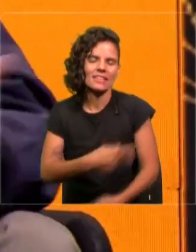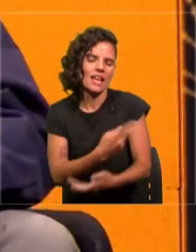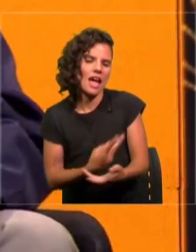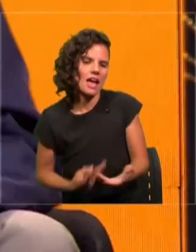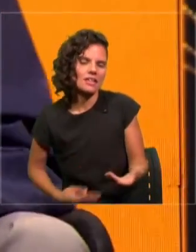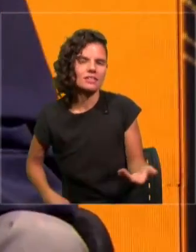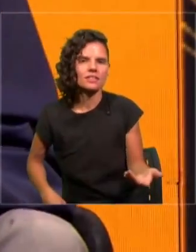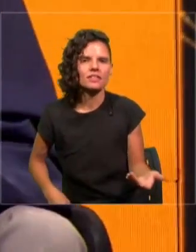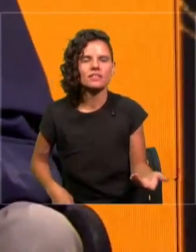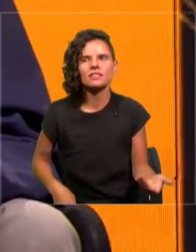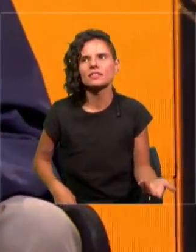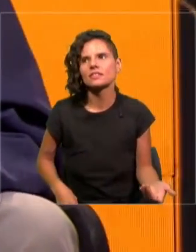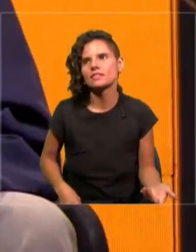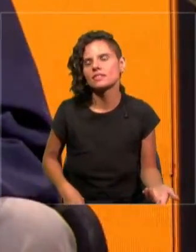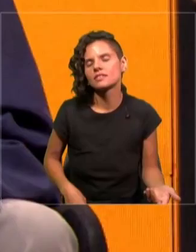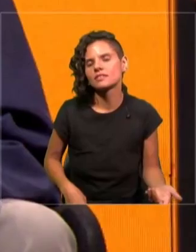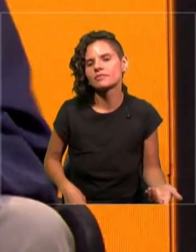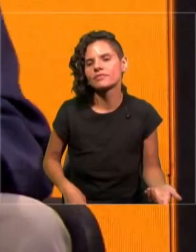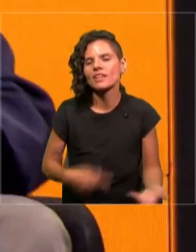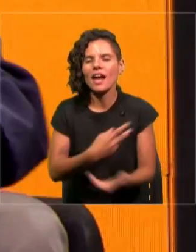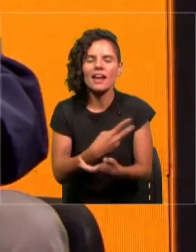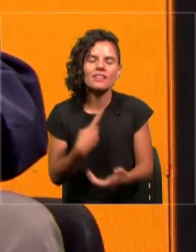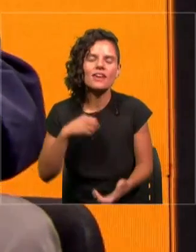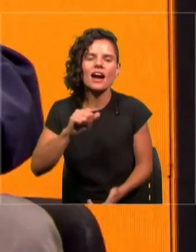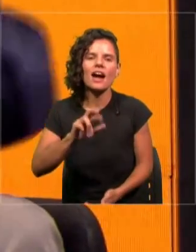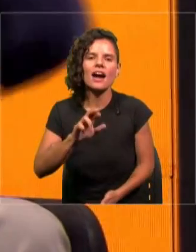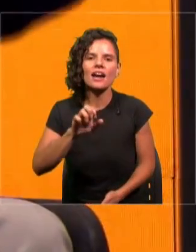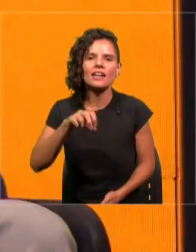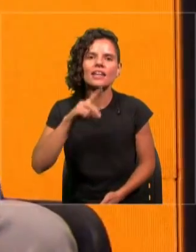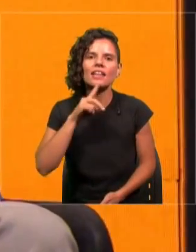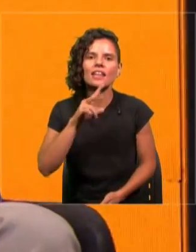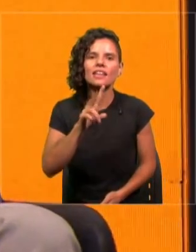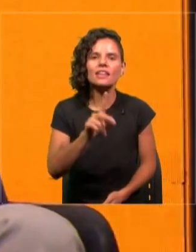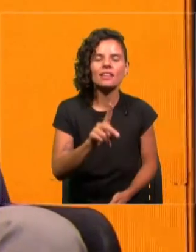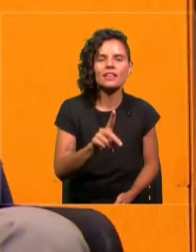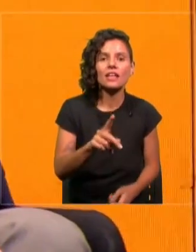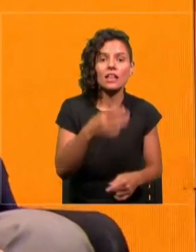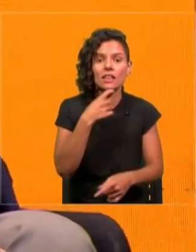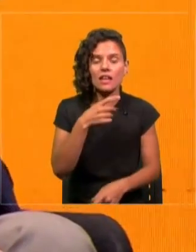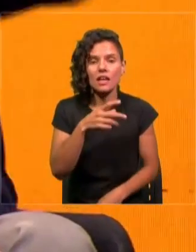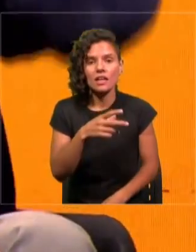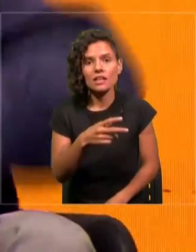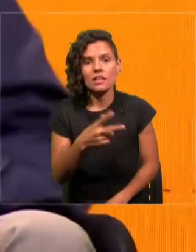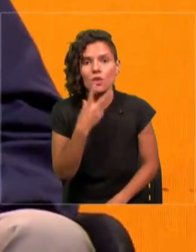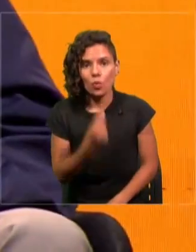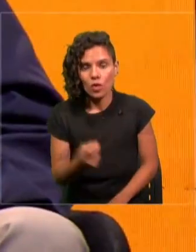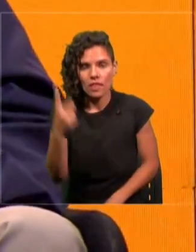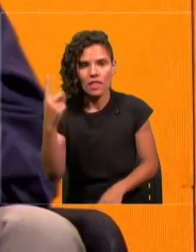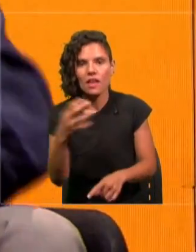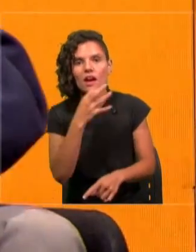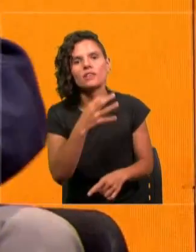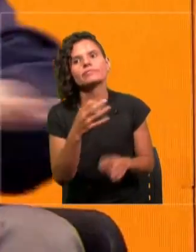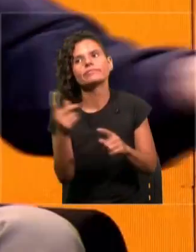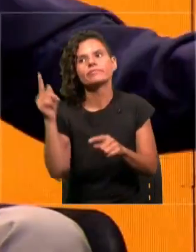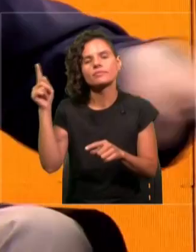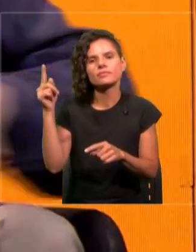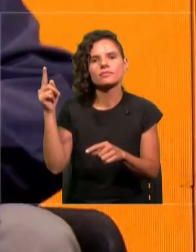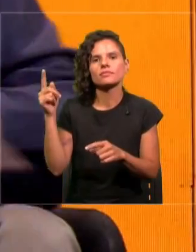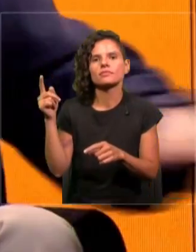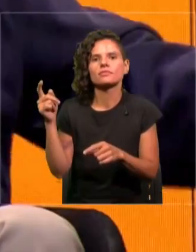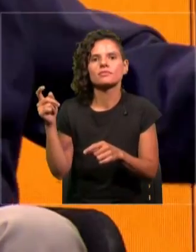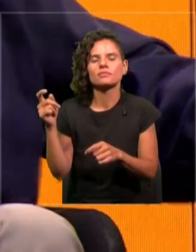¿no? Hannah Arendt, esta filósofa judía, discípula justamente de Heidegger, que tuvo que